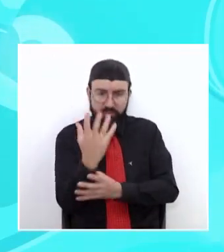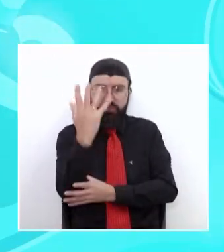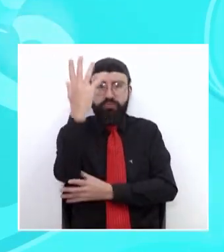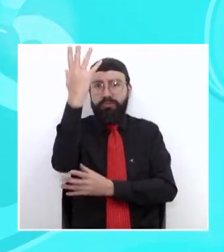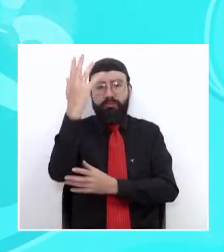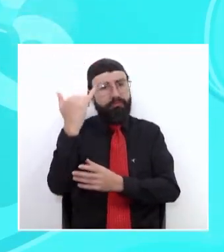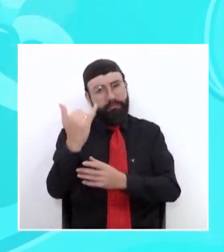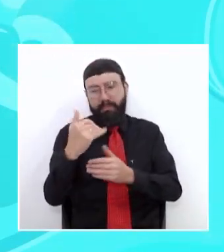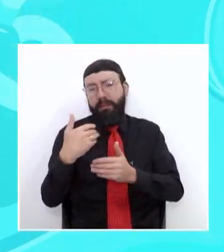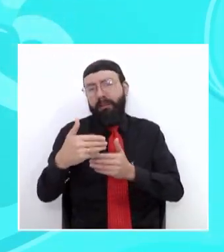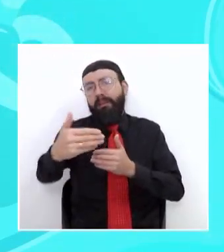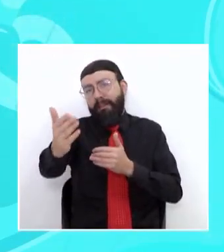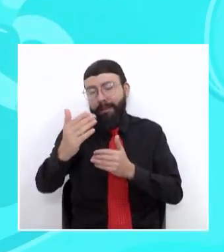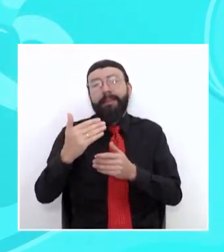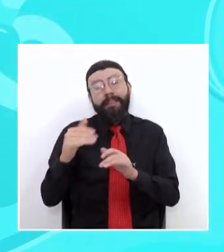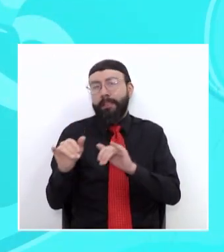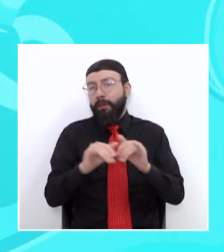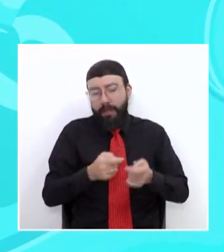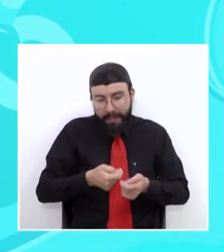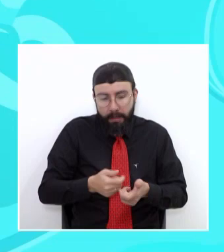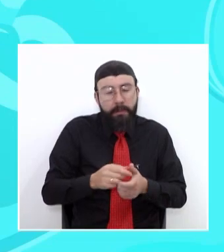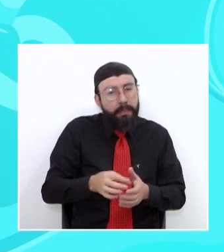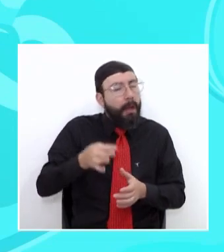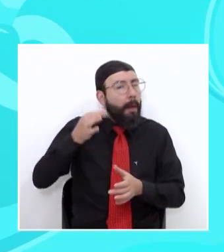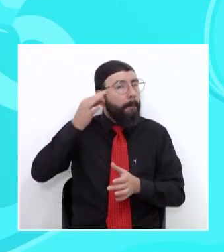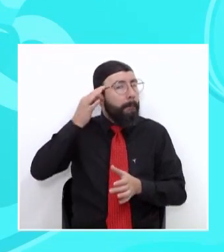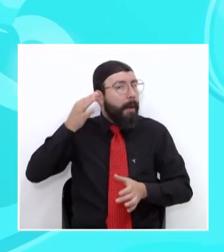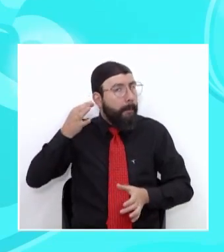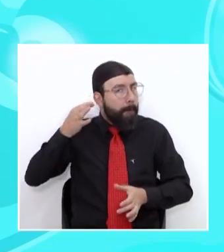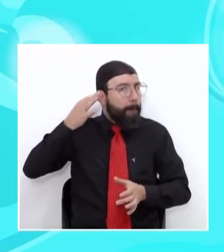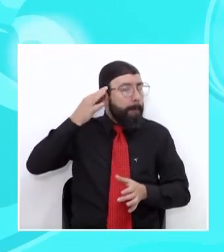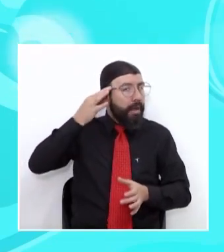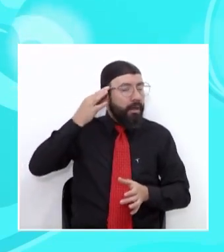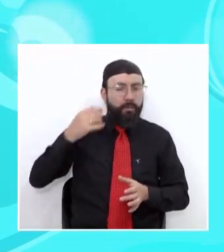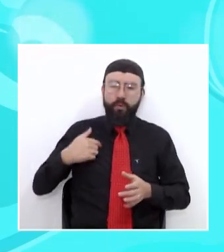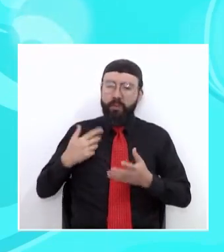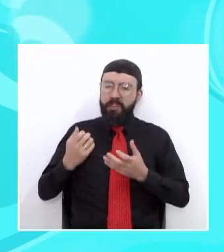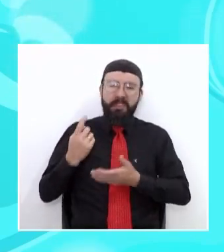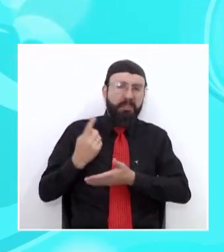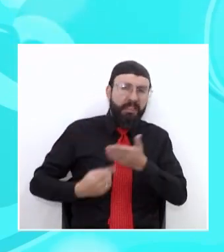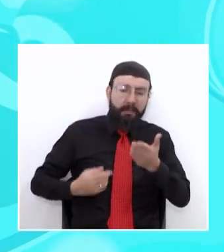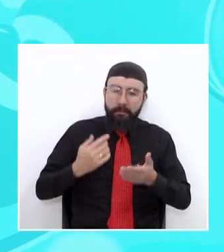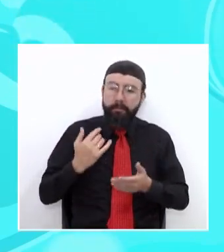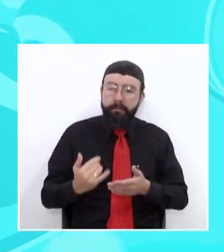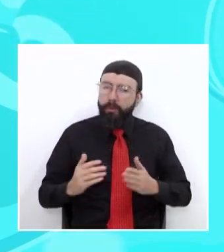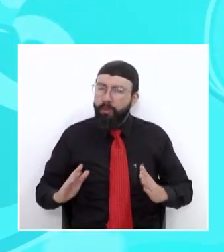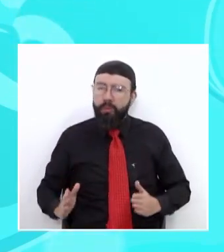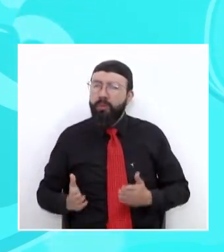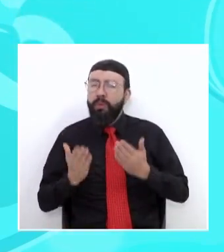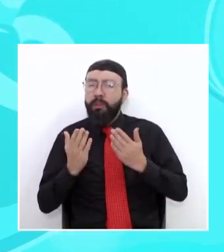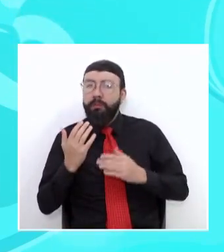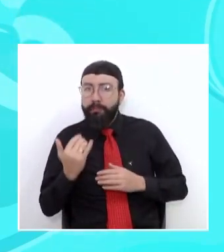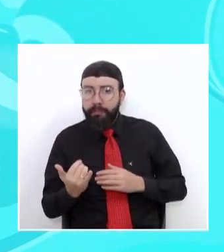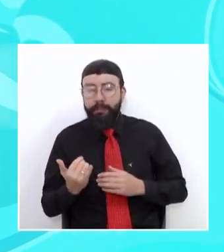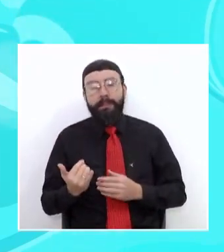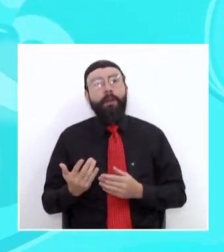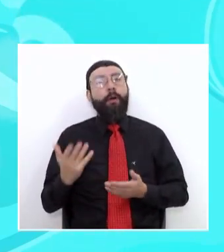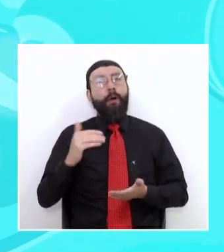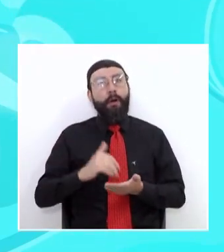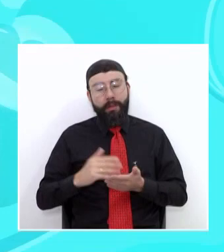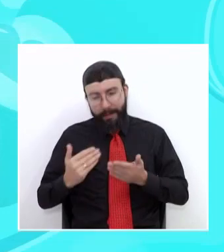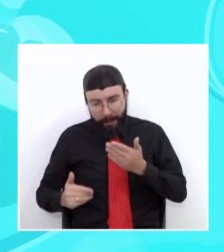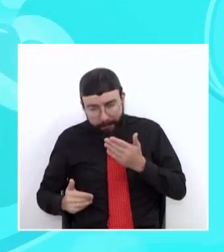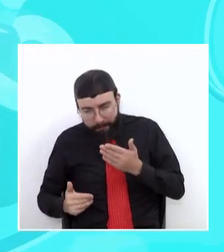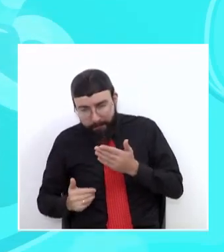hay detrás de él. Entonces, cuando se utiliza la semilla, lo que yo quiero alquímicamente es recomenzar o